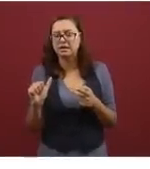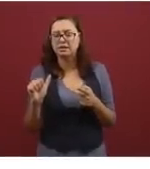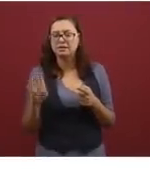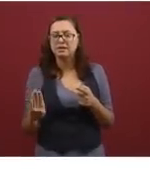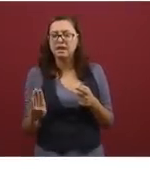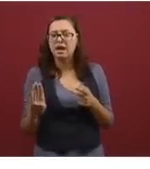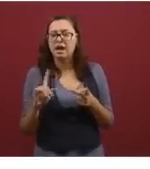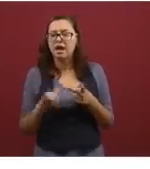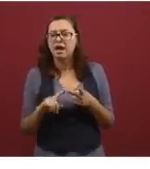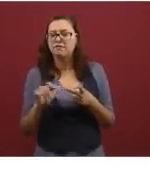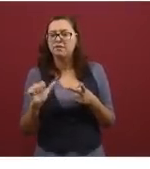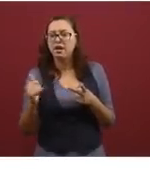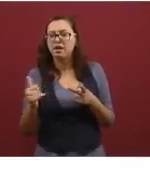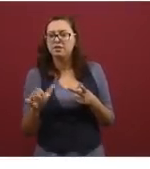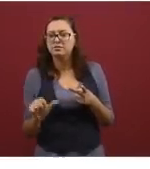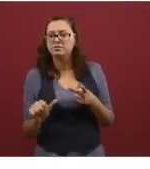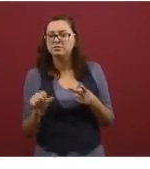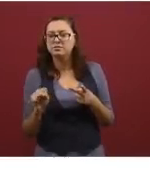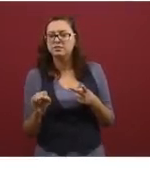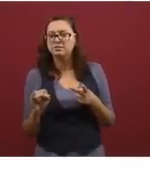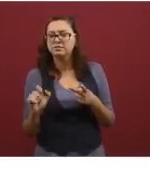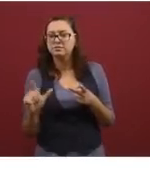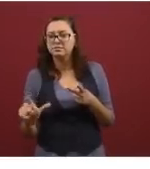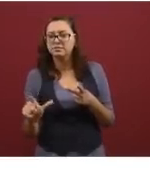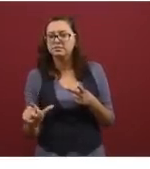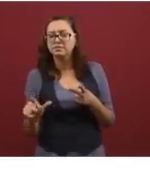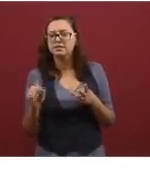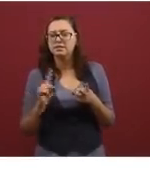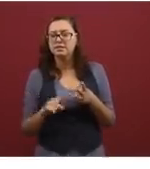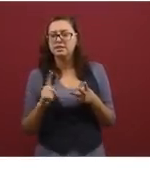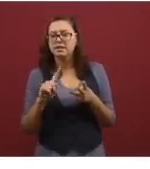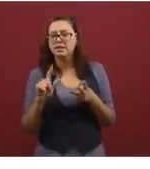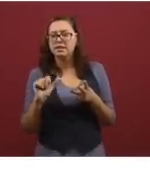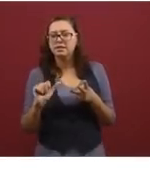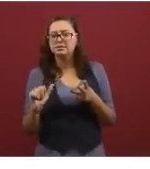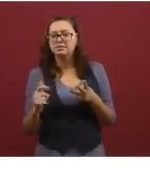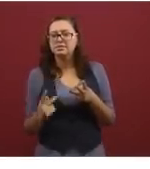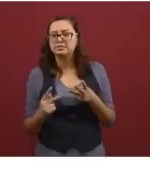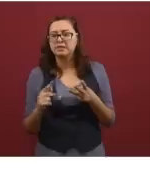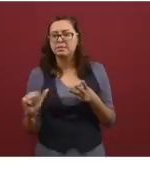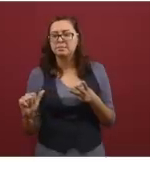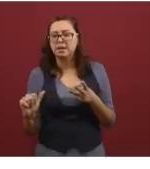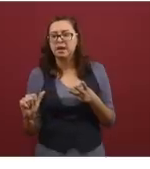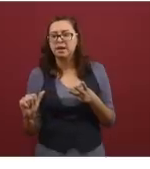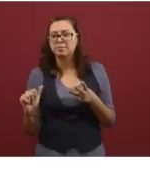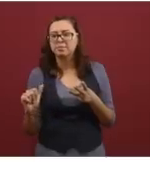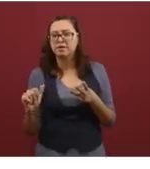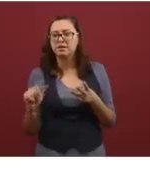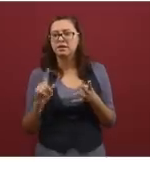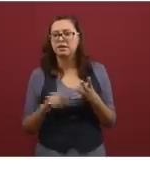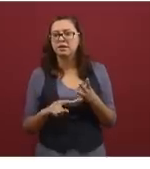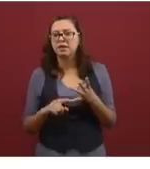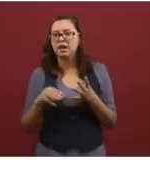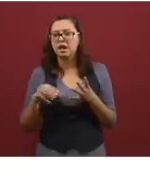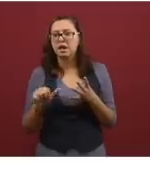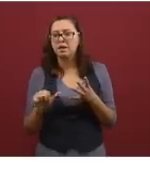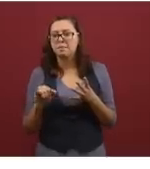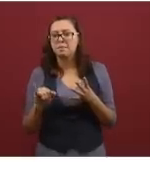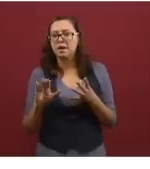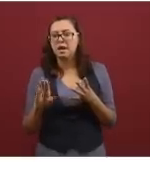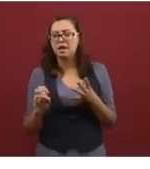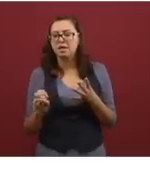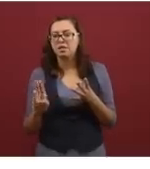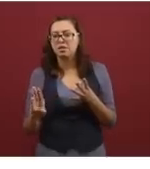292, 177, 185, el SAP 46, el Malob